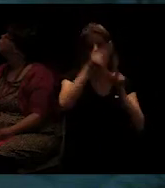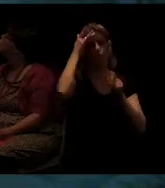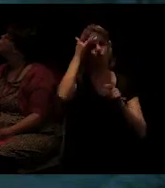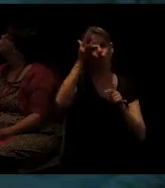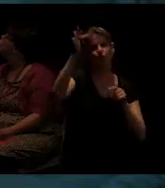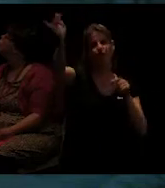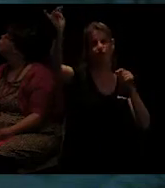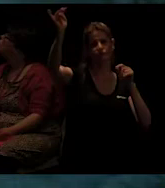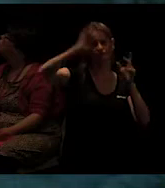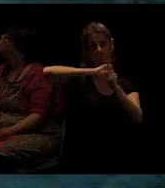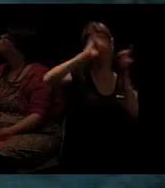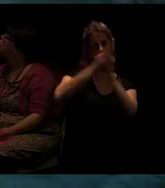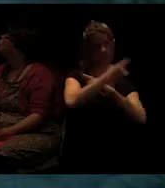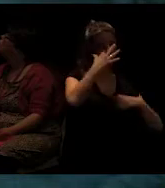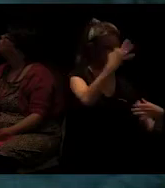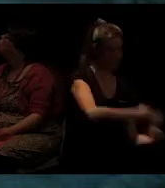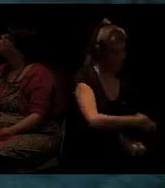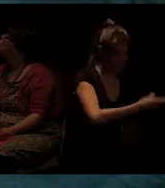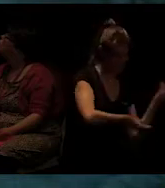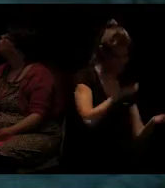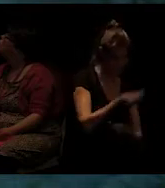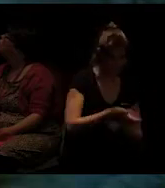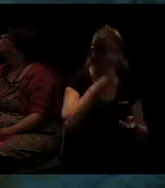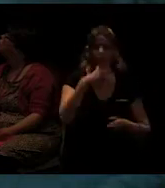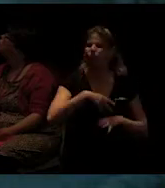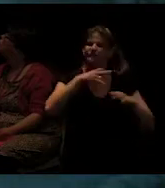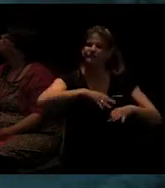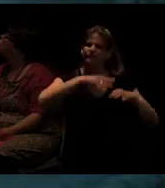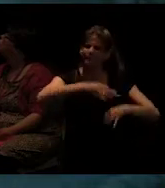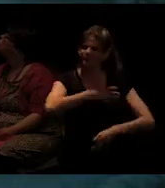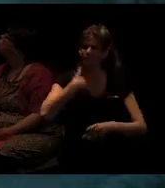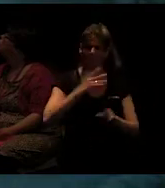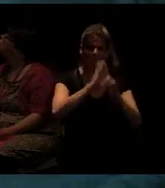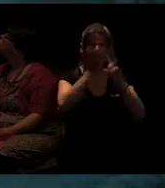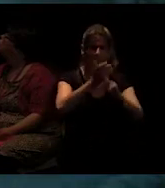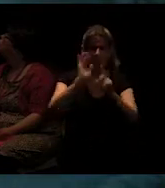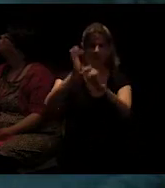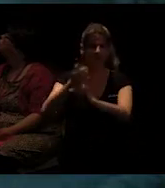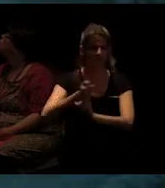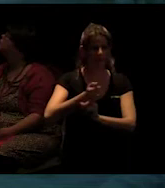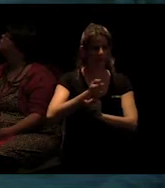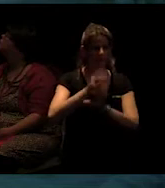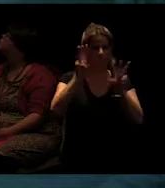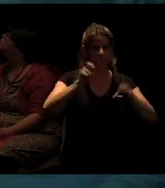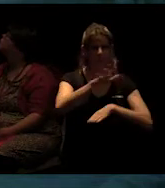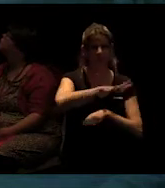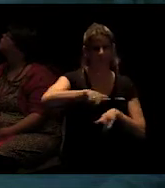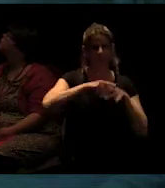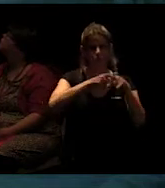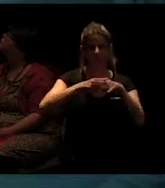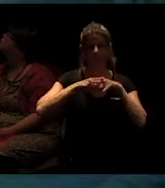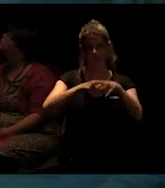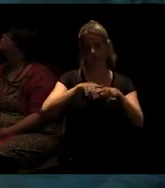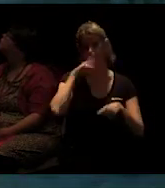realidad, porque siempre estamos deseando encontrarnos en espacios compartidos